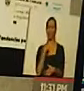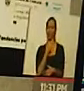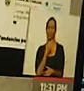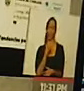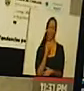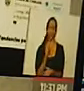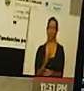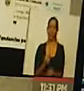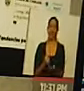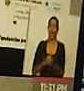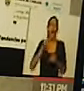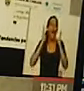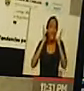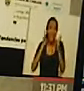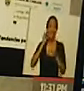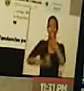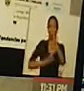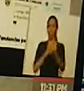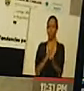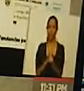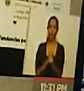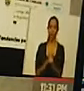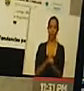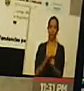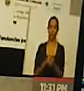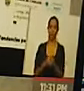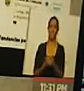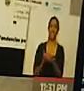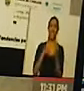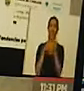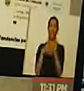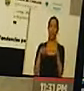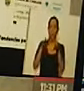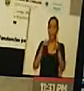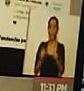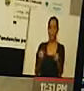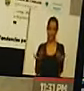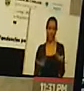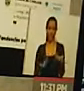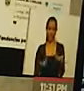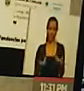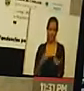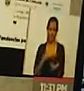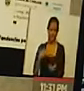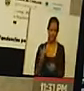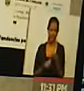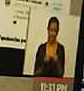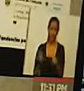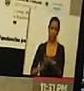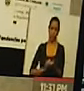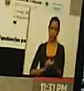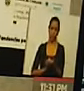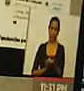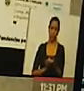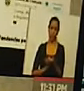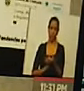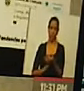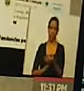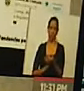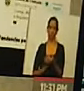Alerta internacional. Necesitamos que dicen que los gringos nos invadan. Eso es lo que está intentando crecer otra vez. Alerta